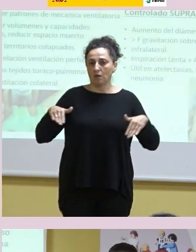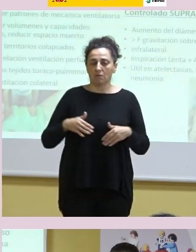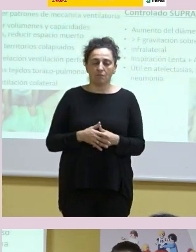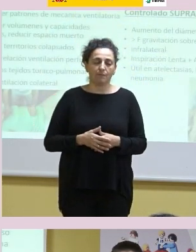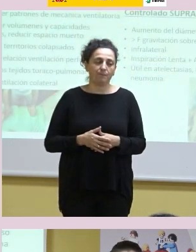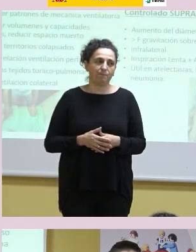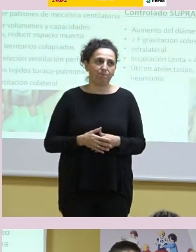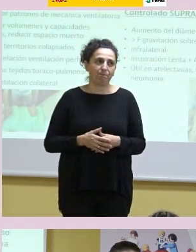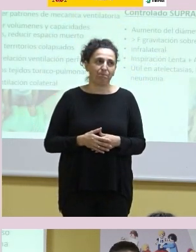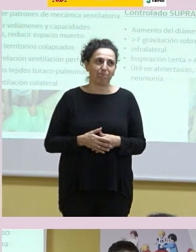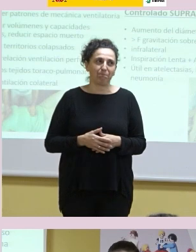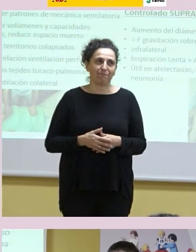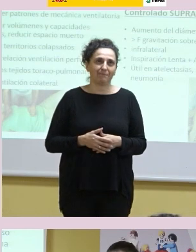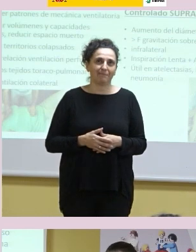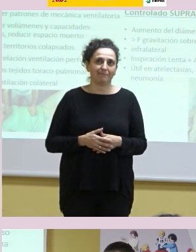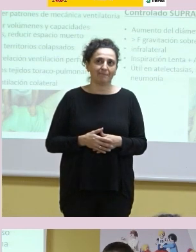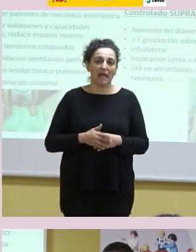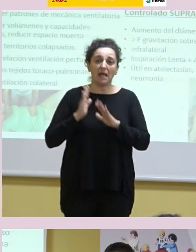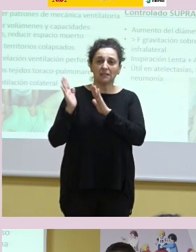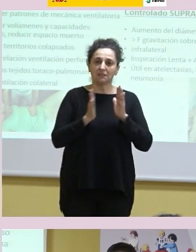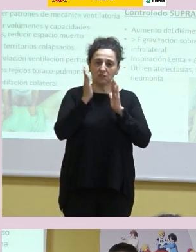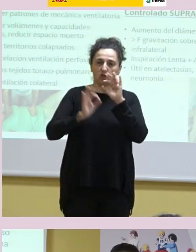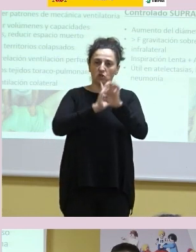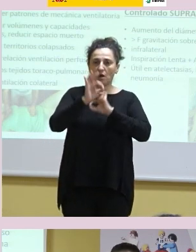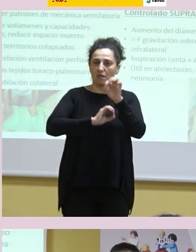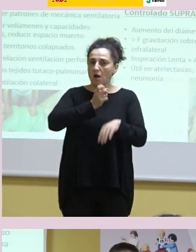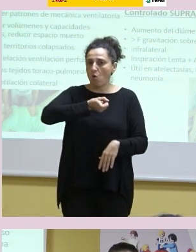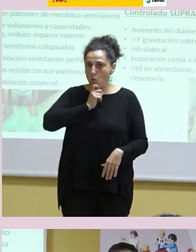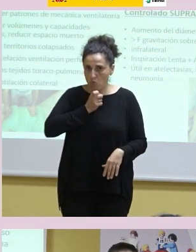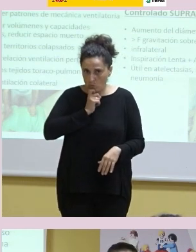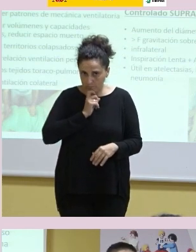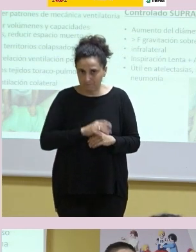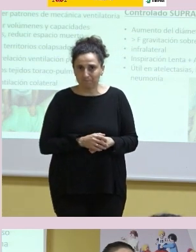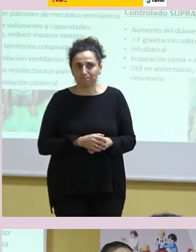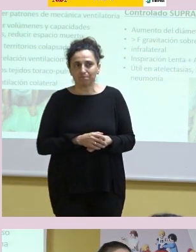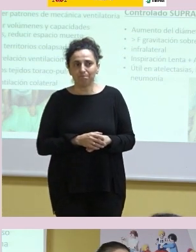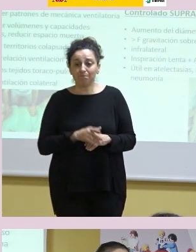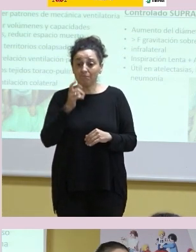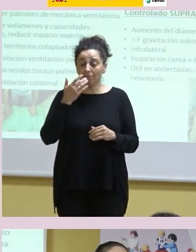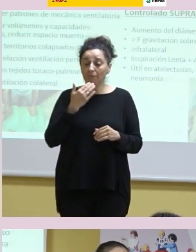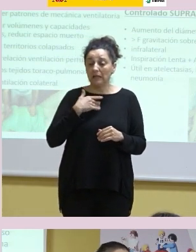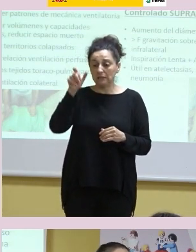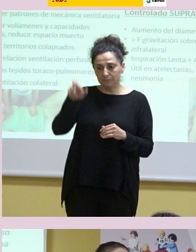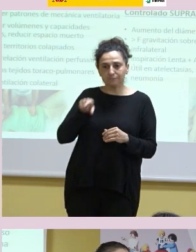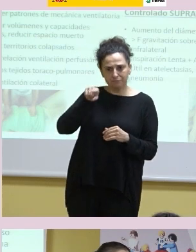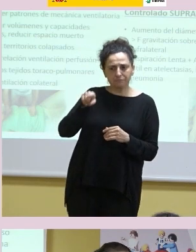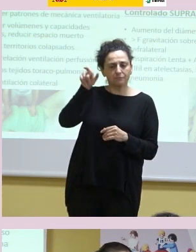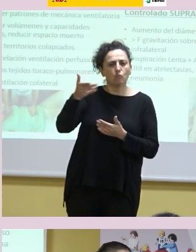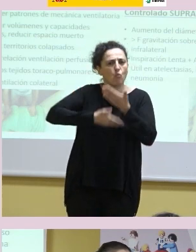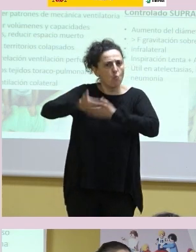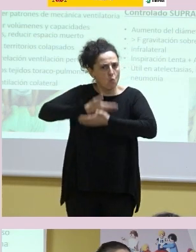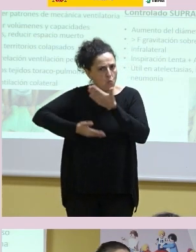Vale, ¿cómo organizamos las sesiones con este paciente? En primer lugar, señalar que es un paciente bastante